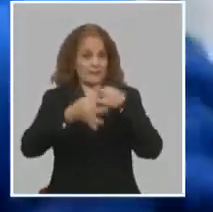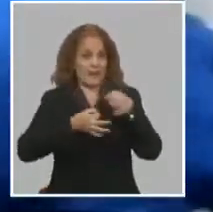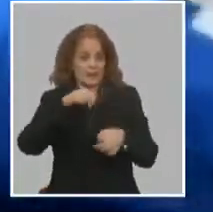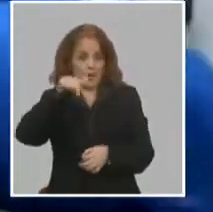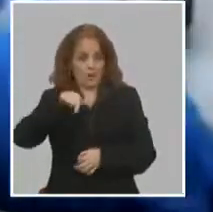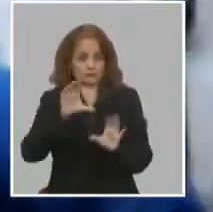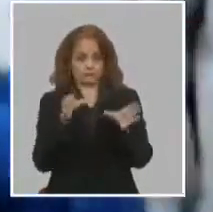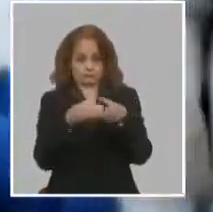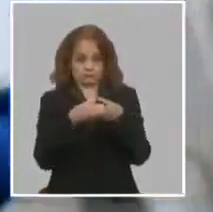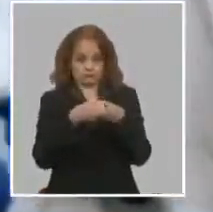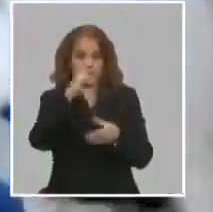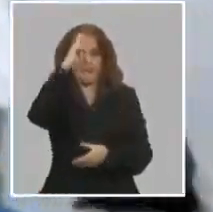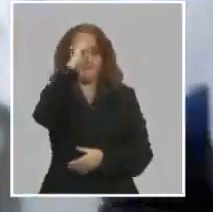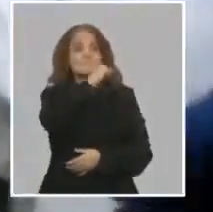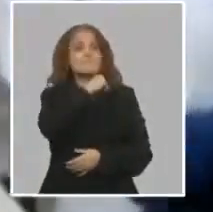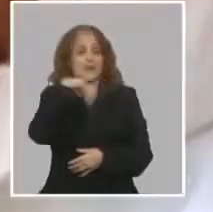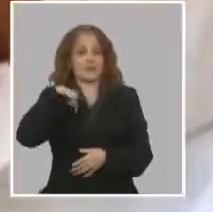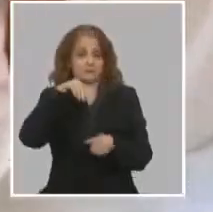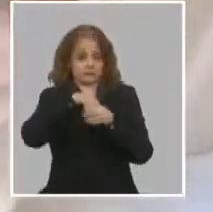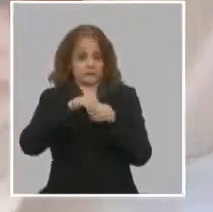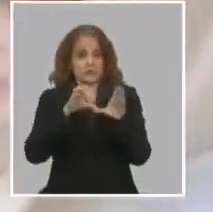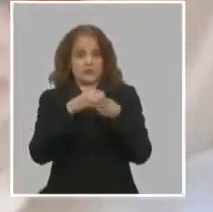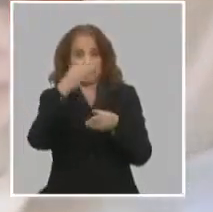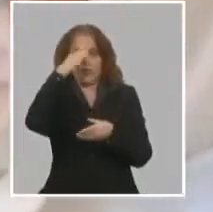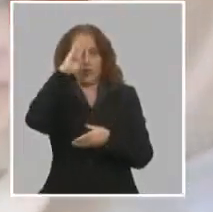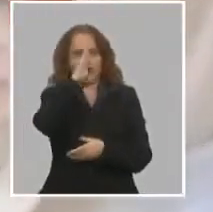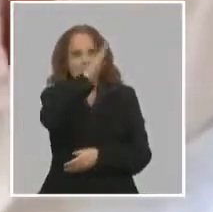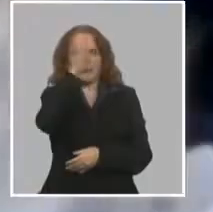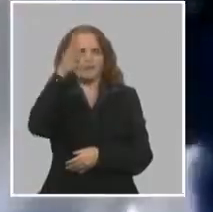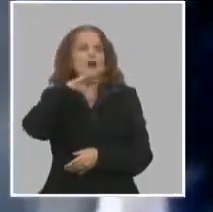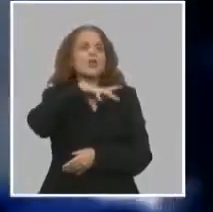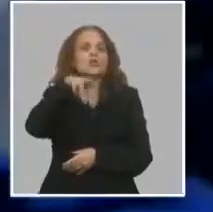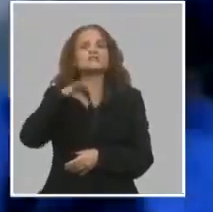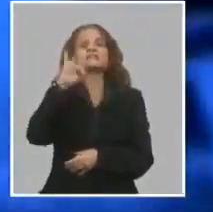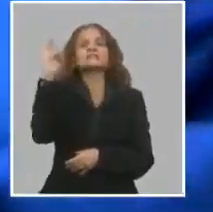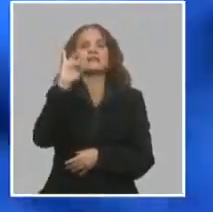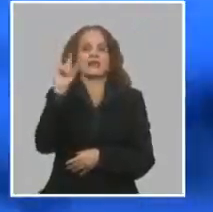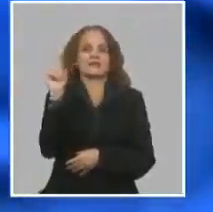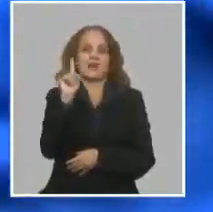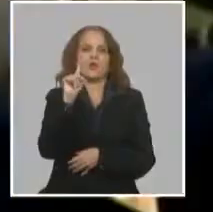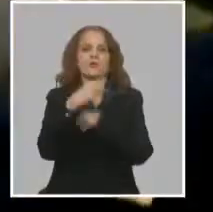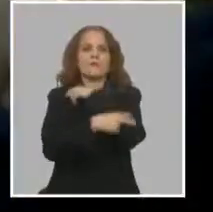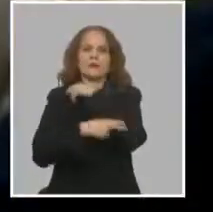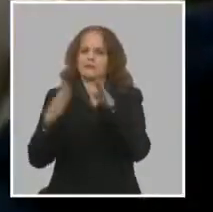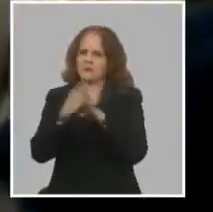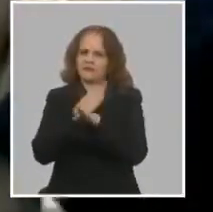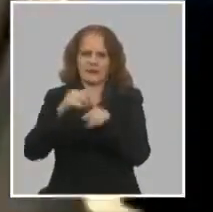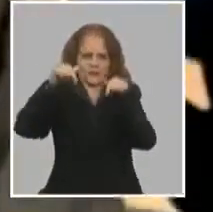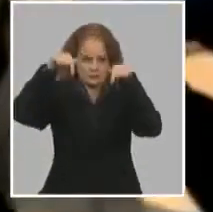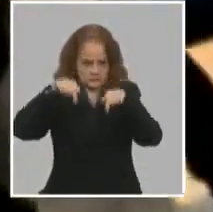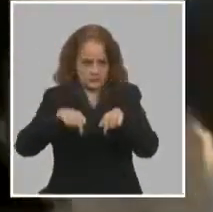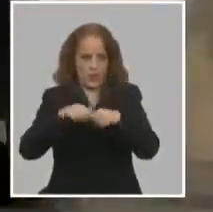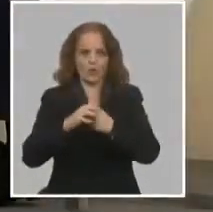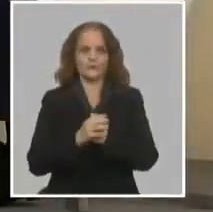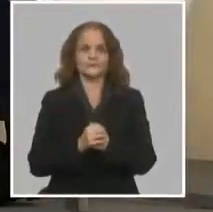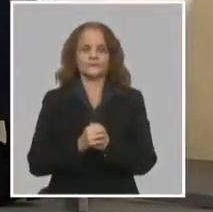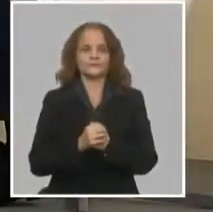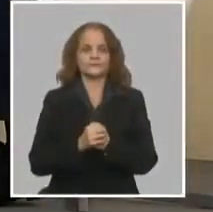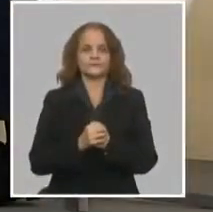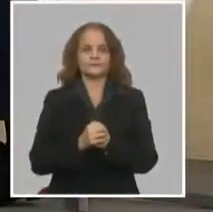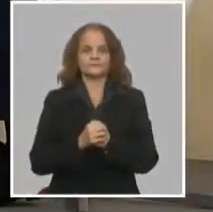médicas, hoy hay brigadas médicas en 71 países. Si sacamos que hay 100... Entre las contingentes Henry Reef y las que